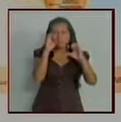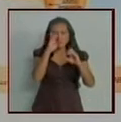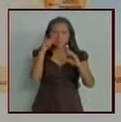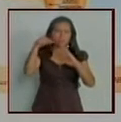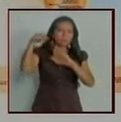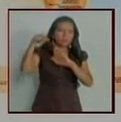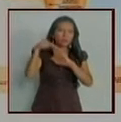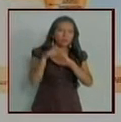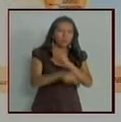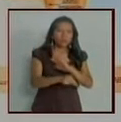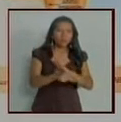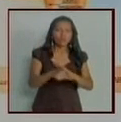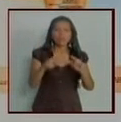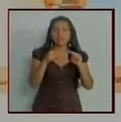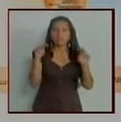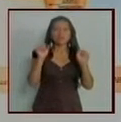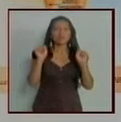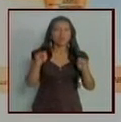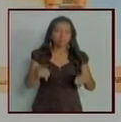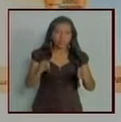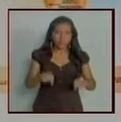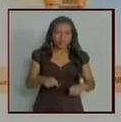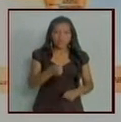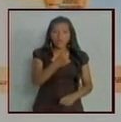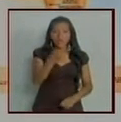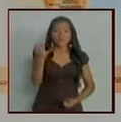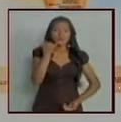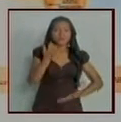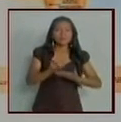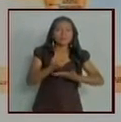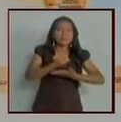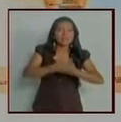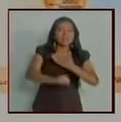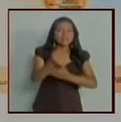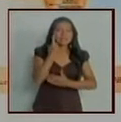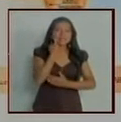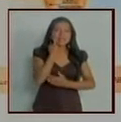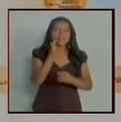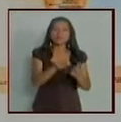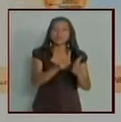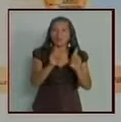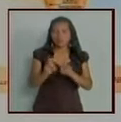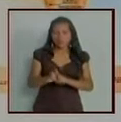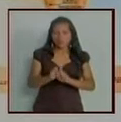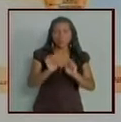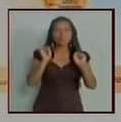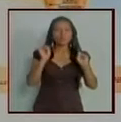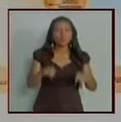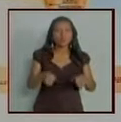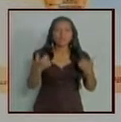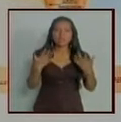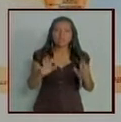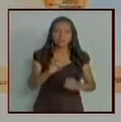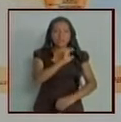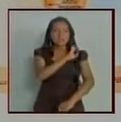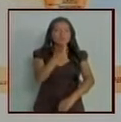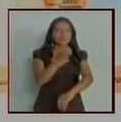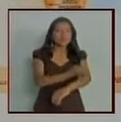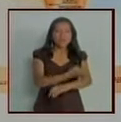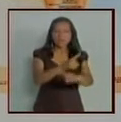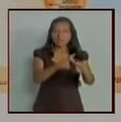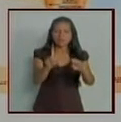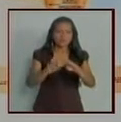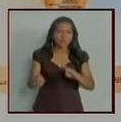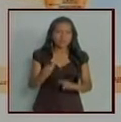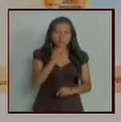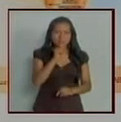este nivel. No nos olvidemos de que tenemos pacientes también desde recién nacidos. Ya tenemos la posibilidad, en base a esfuerzos institucionales